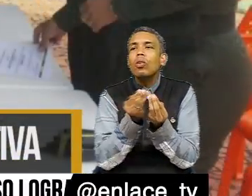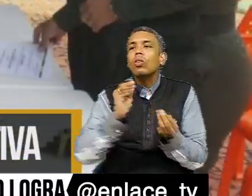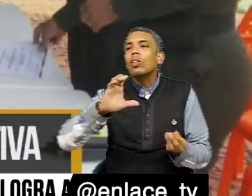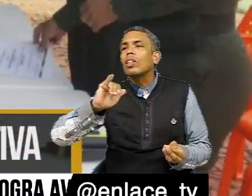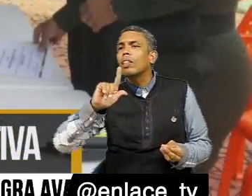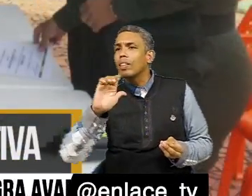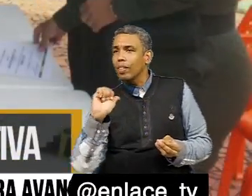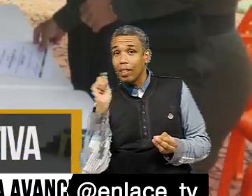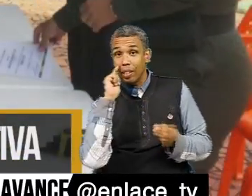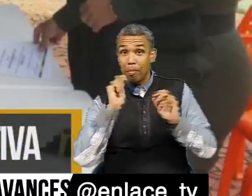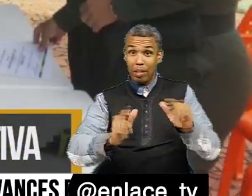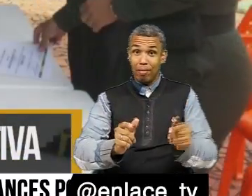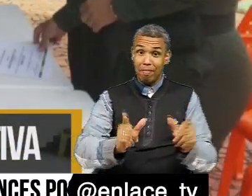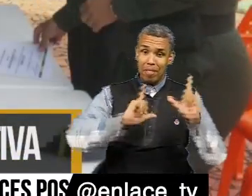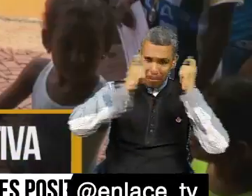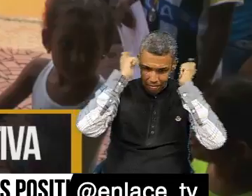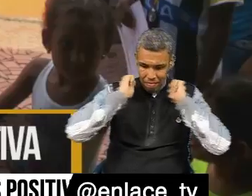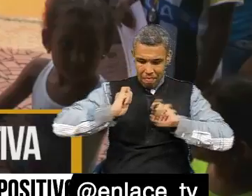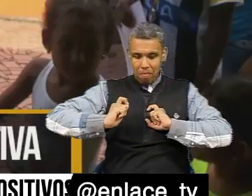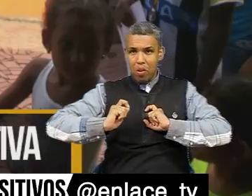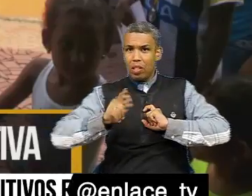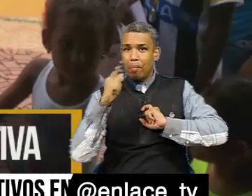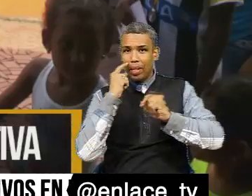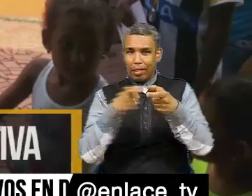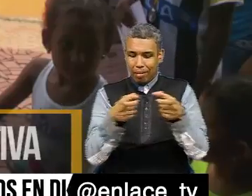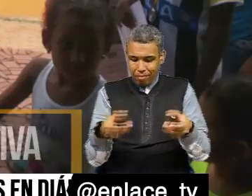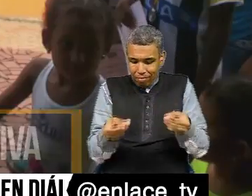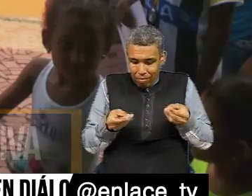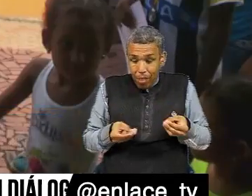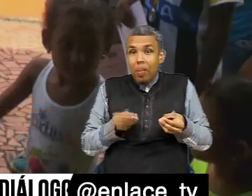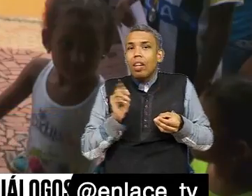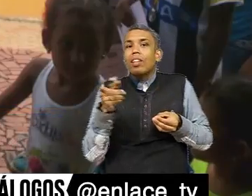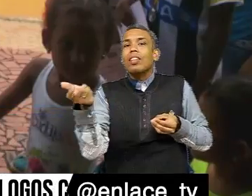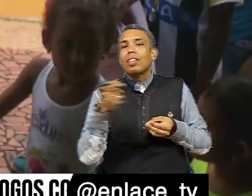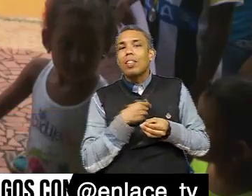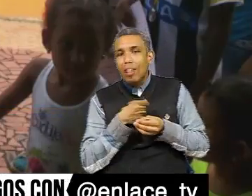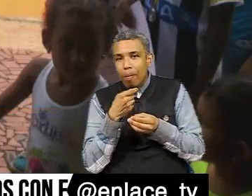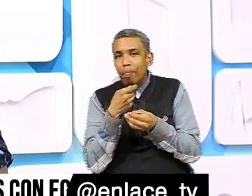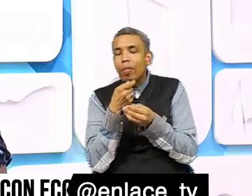medallería y un bono para retirar pizzas en un establecimiento comercial de la ciudad.